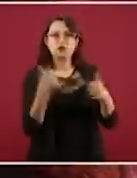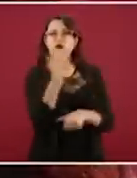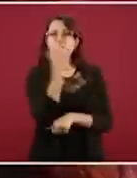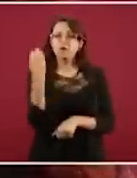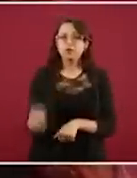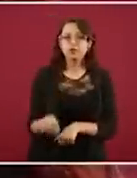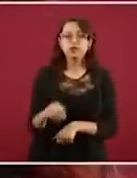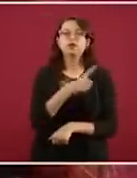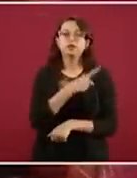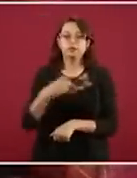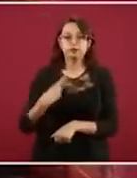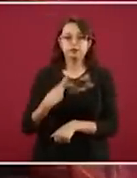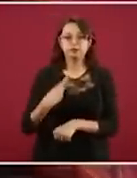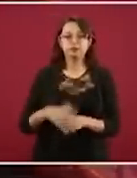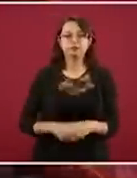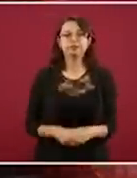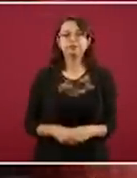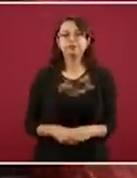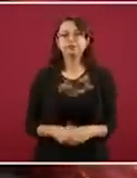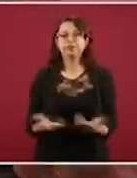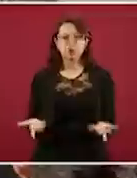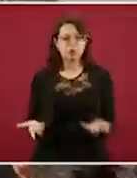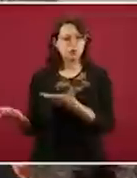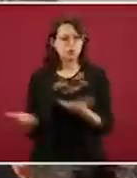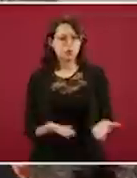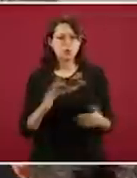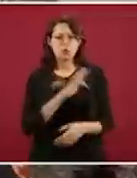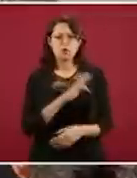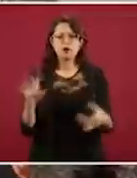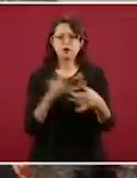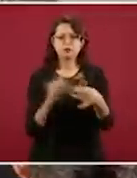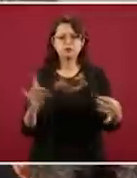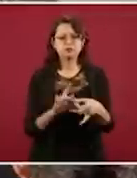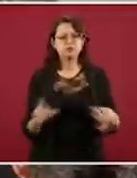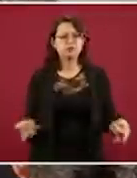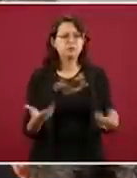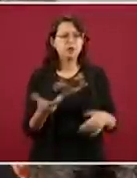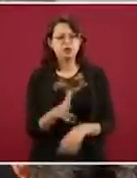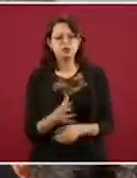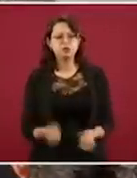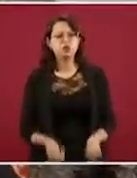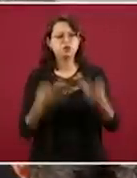merecen los ciudadanos, ¿no? Entonces, ¿por qué no les explicas cuántos atiendes,